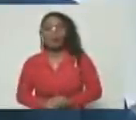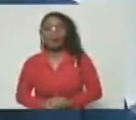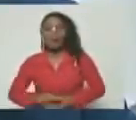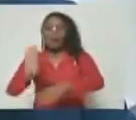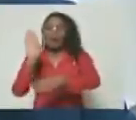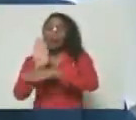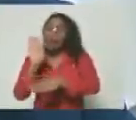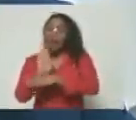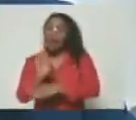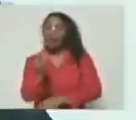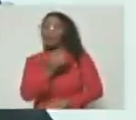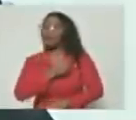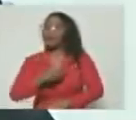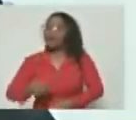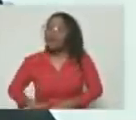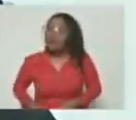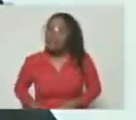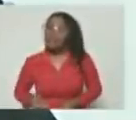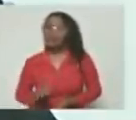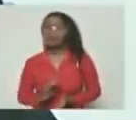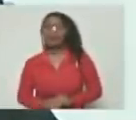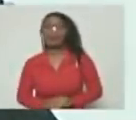cuidado, presidente,